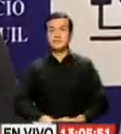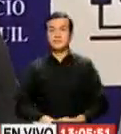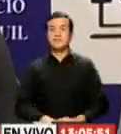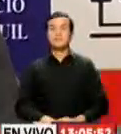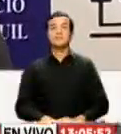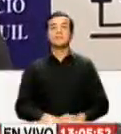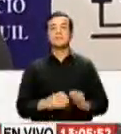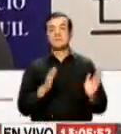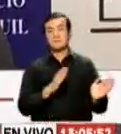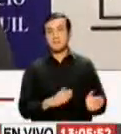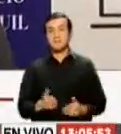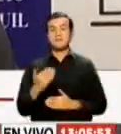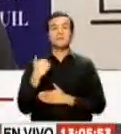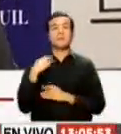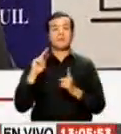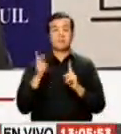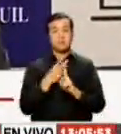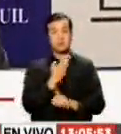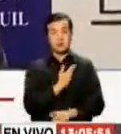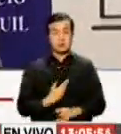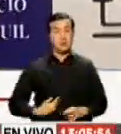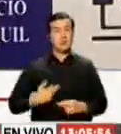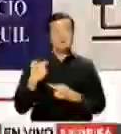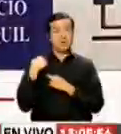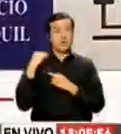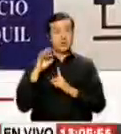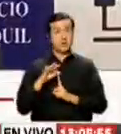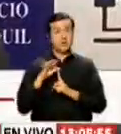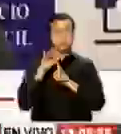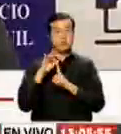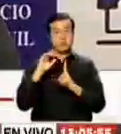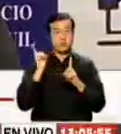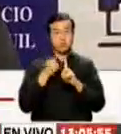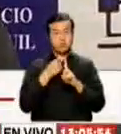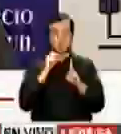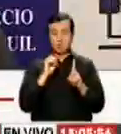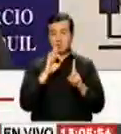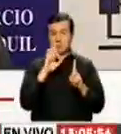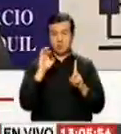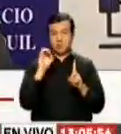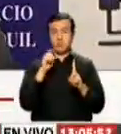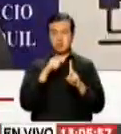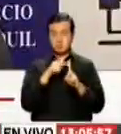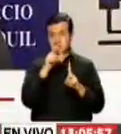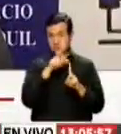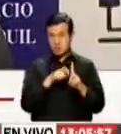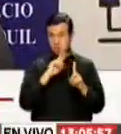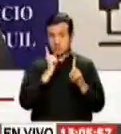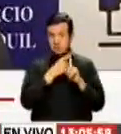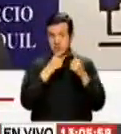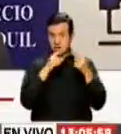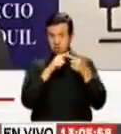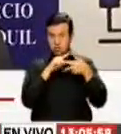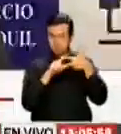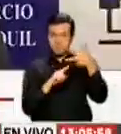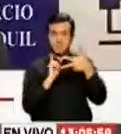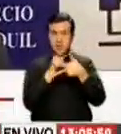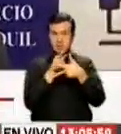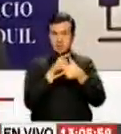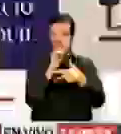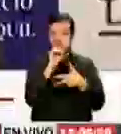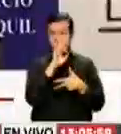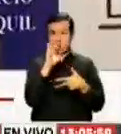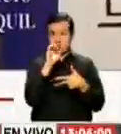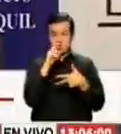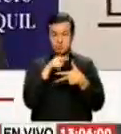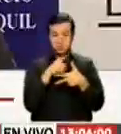rol importante el vicepresidente con respecto a la terna, y el primero de la terna, nosotros ya lo hemos dicho, que en un cargo que